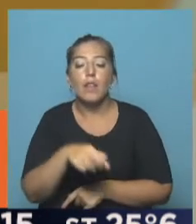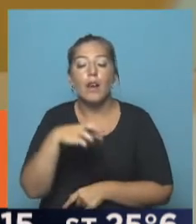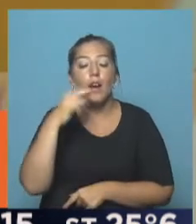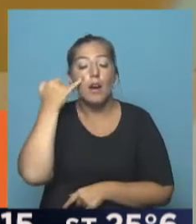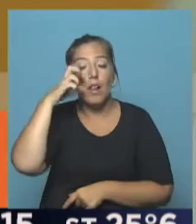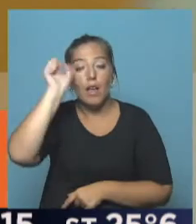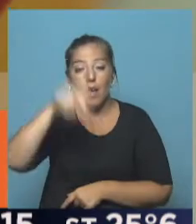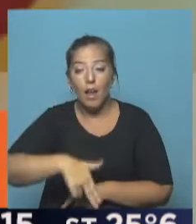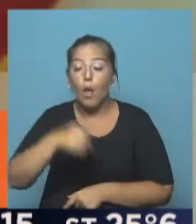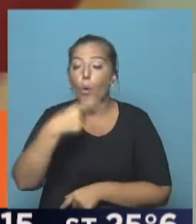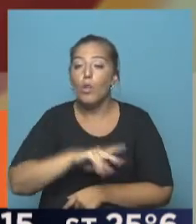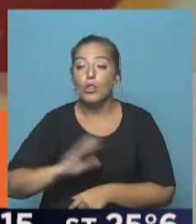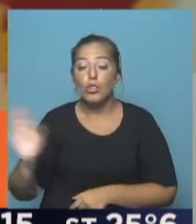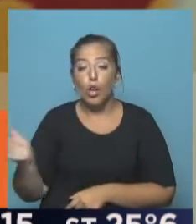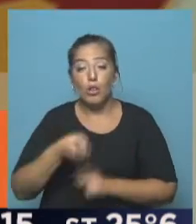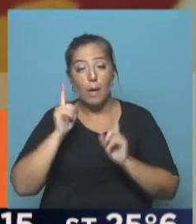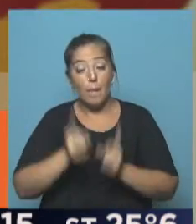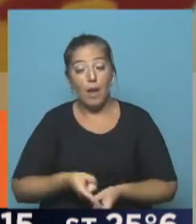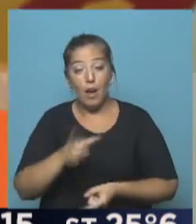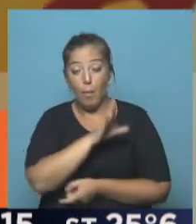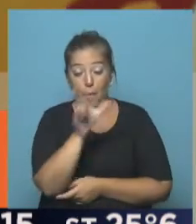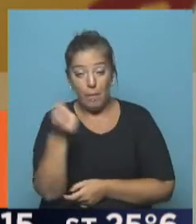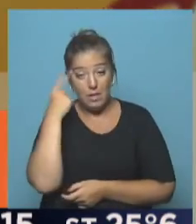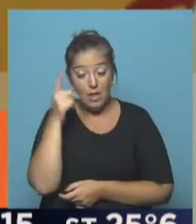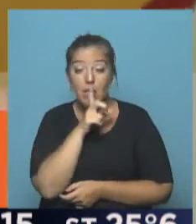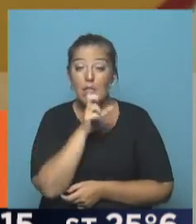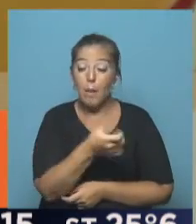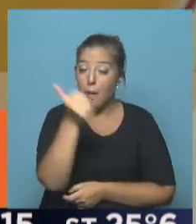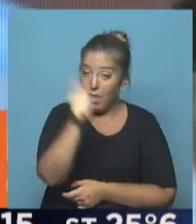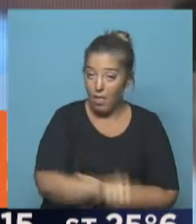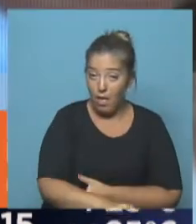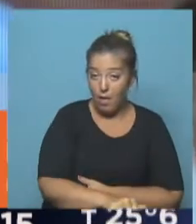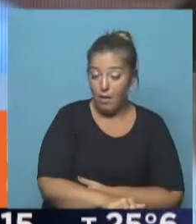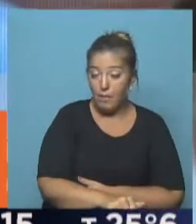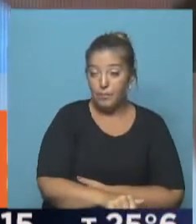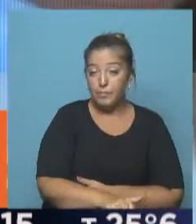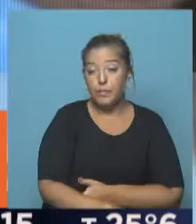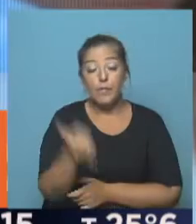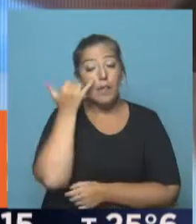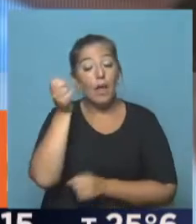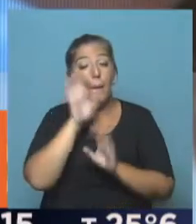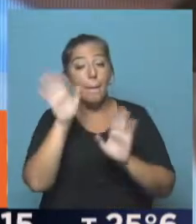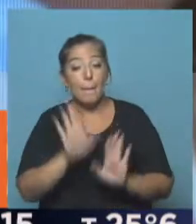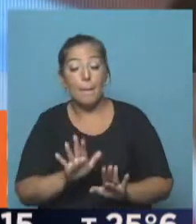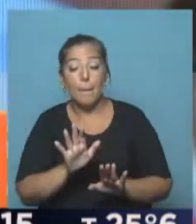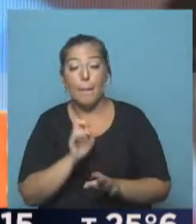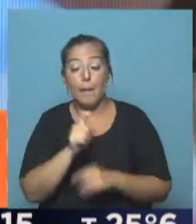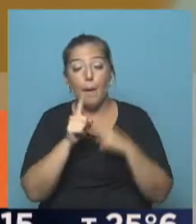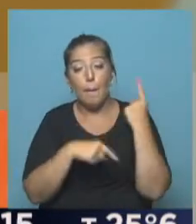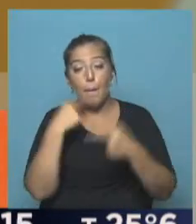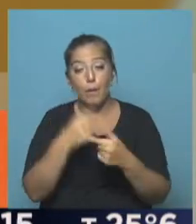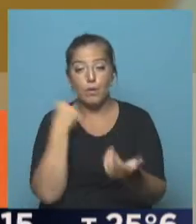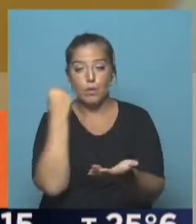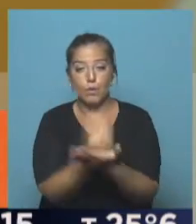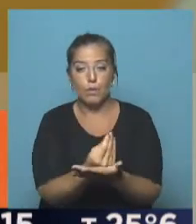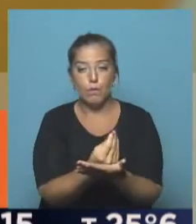que cuando todos, inclusive los republicanos, pensaban que Trump perdía, estaba ya preparándose para ser el próximo